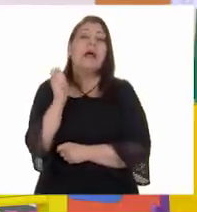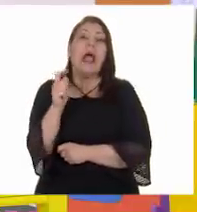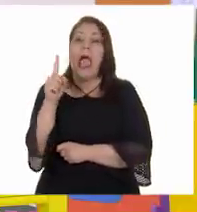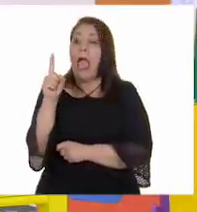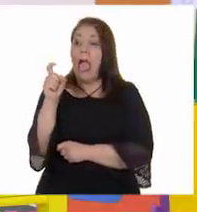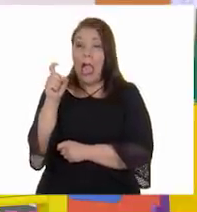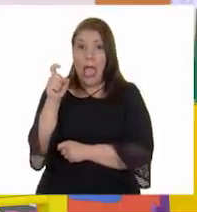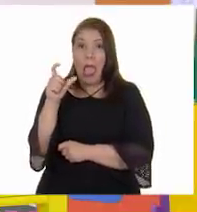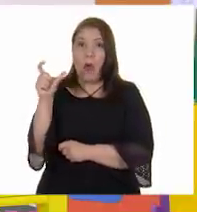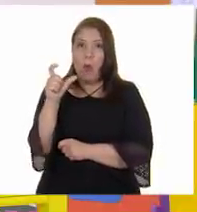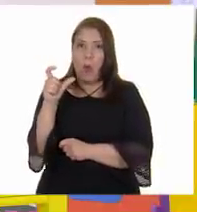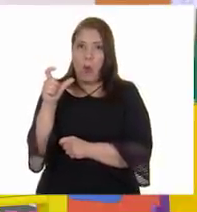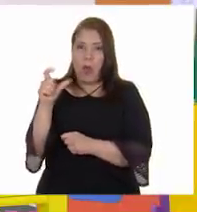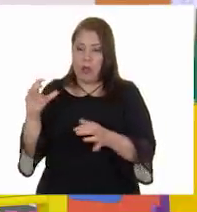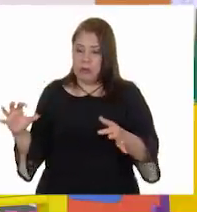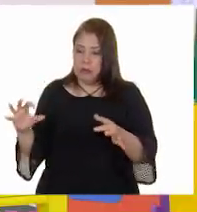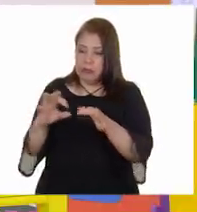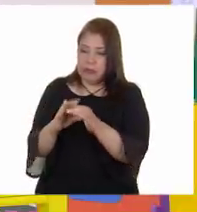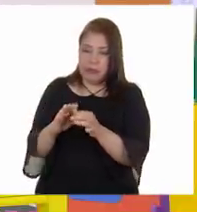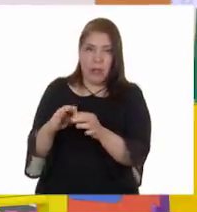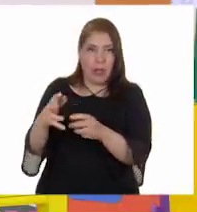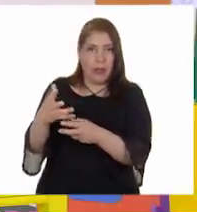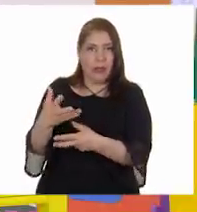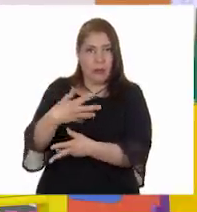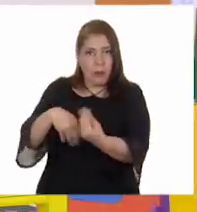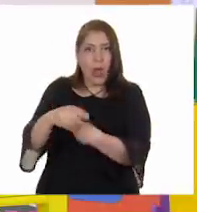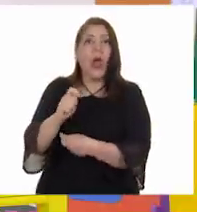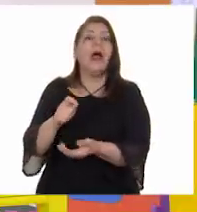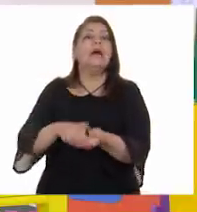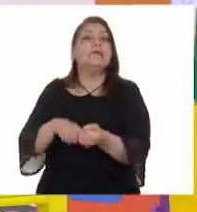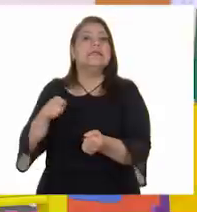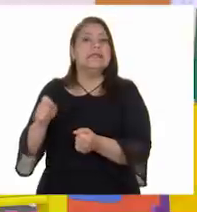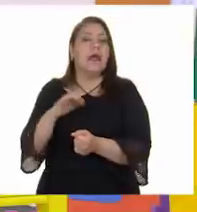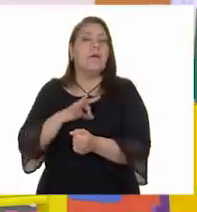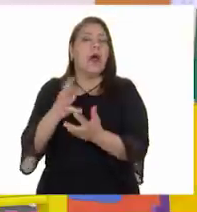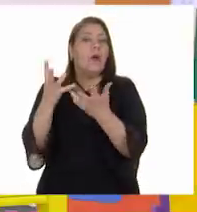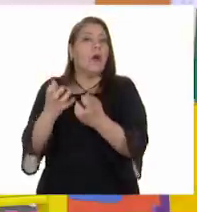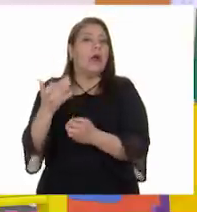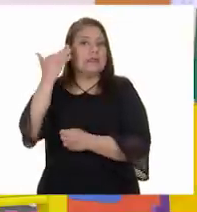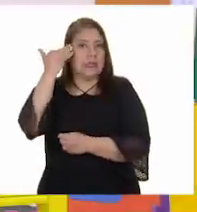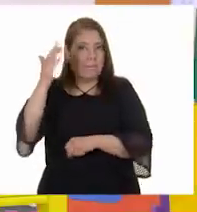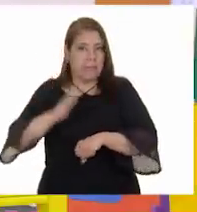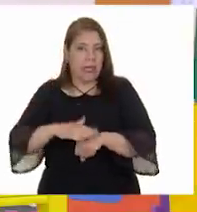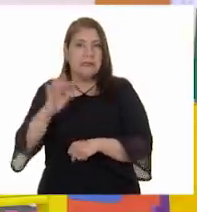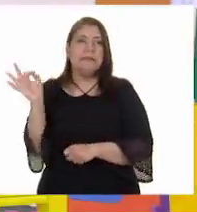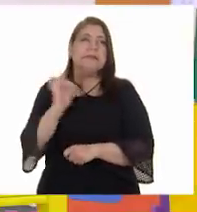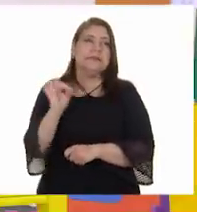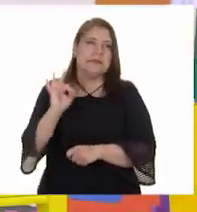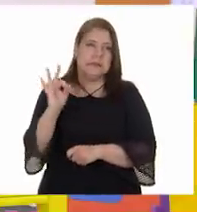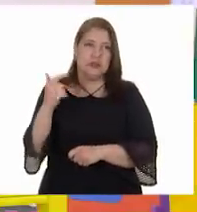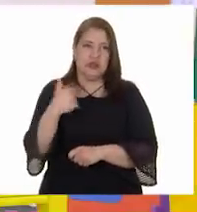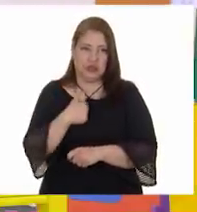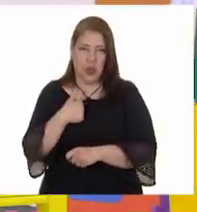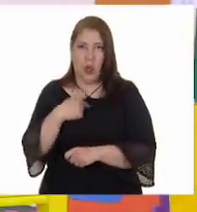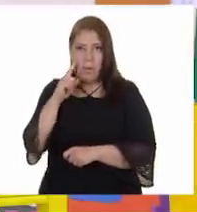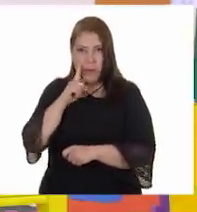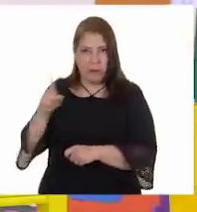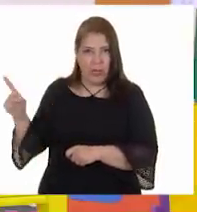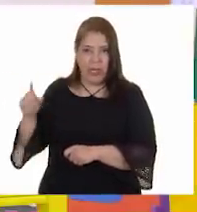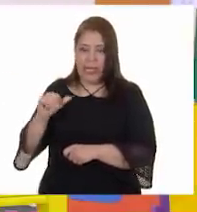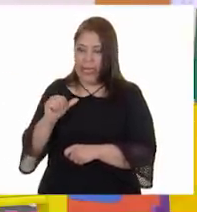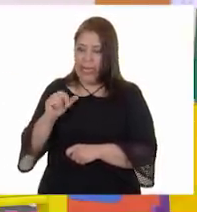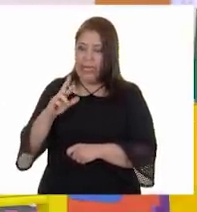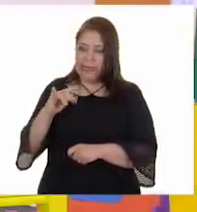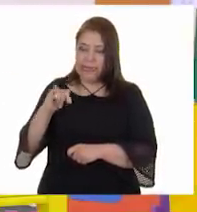al modificar su mezcla es que el tiempo de secado se retrasa. Si yo aplico el acrílico, voy a utilizar el mismo color que con la